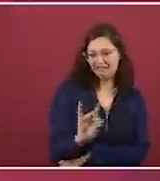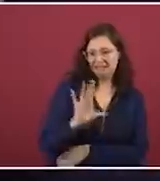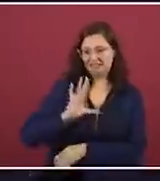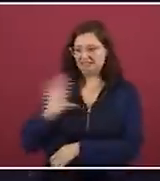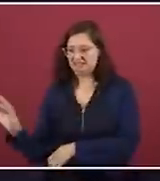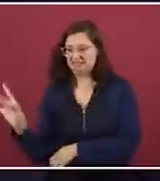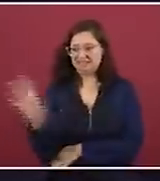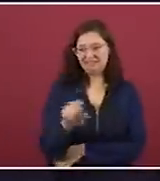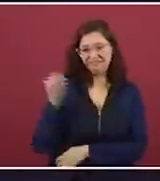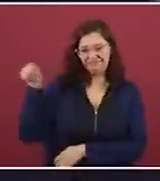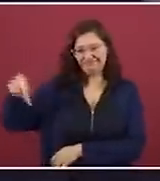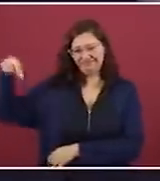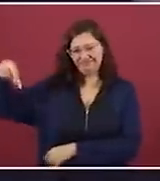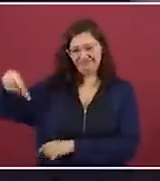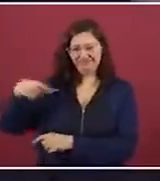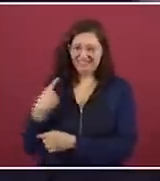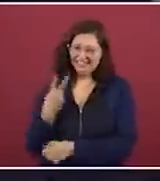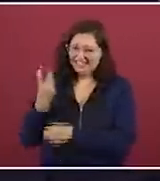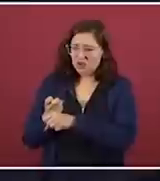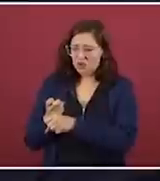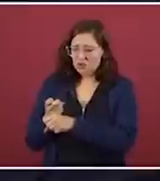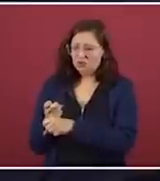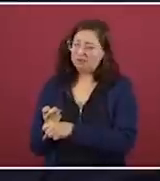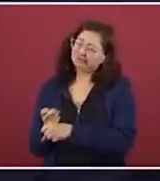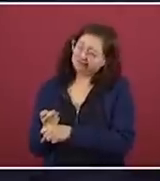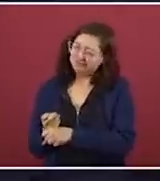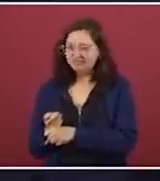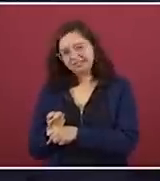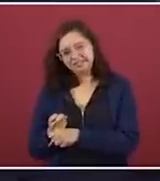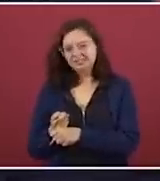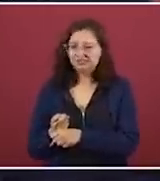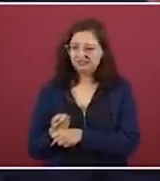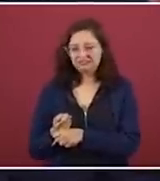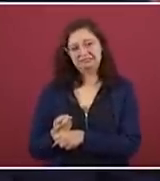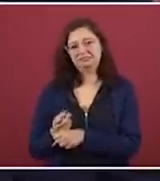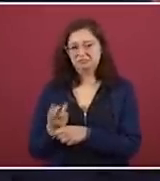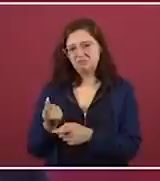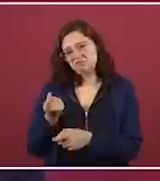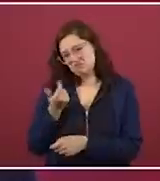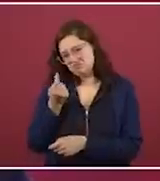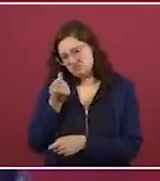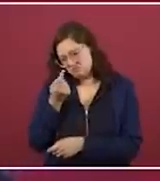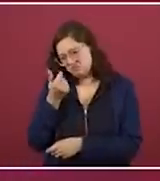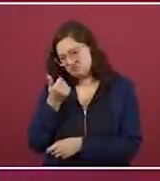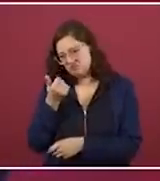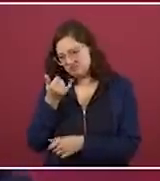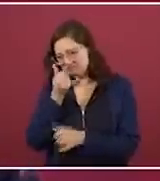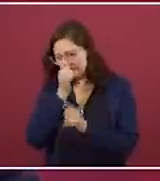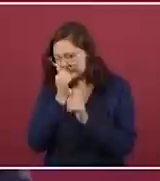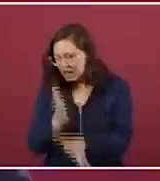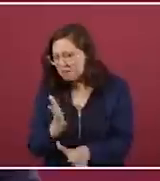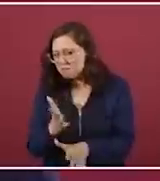que también. Yo creo que una cosa es ser intermediario y otra cosa es ser coyote, para